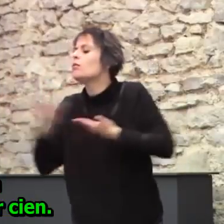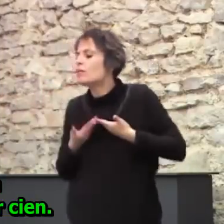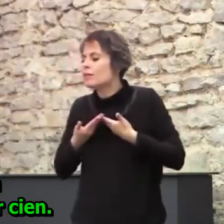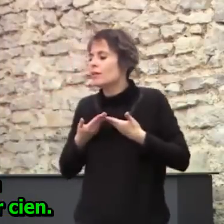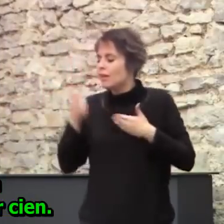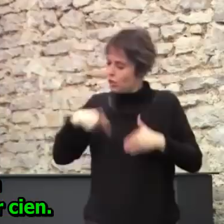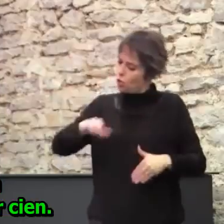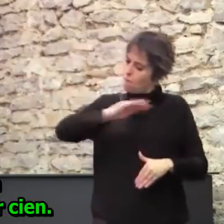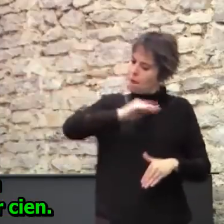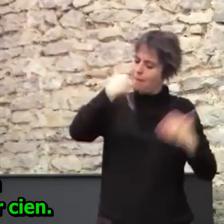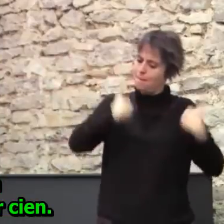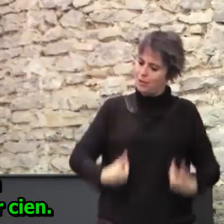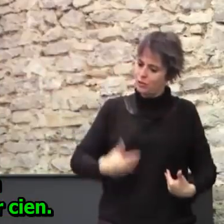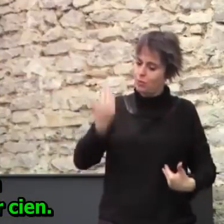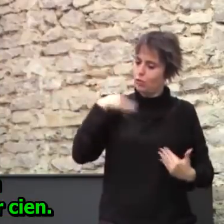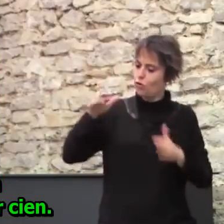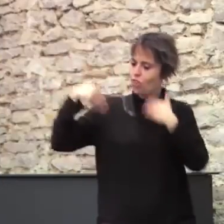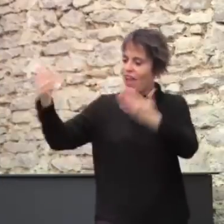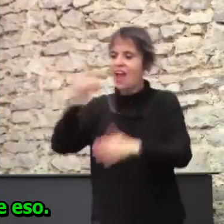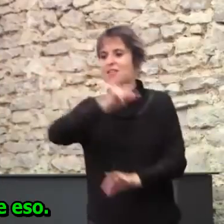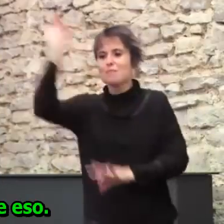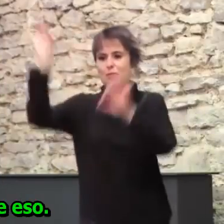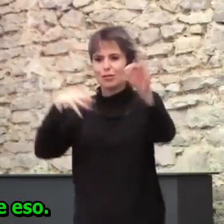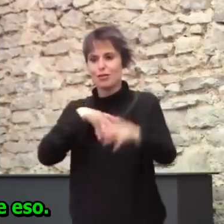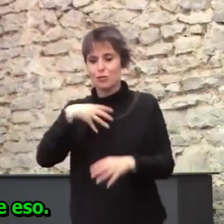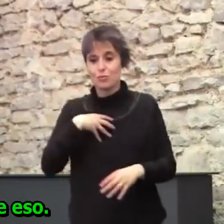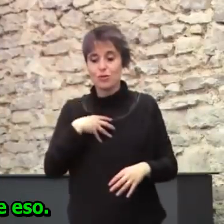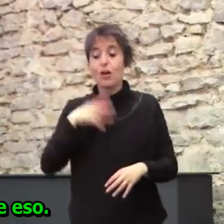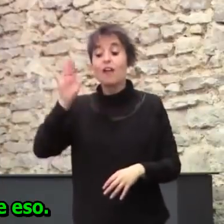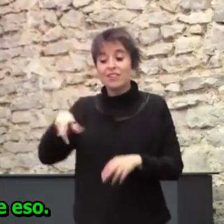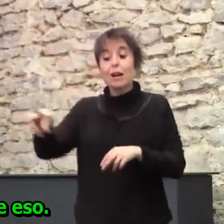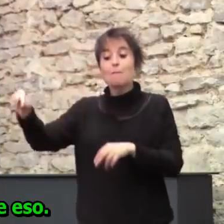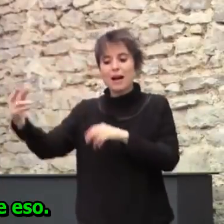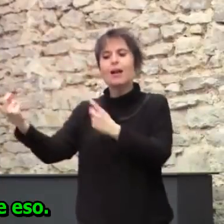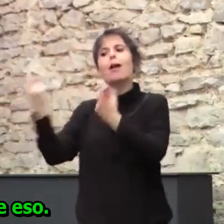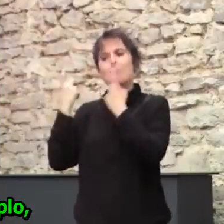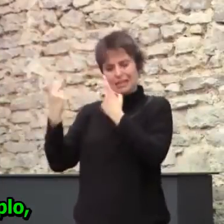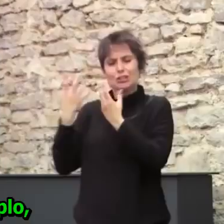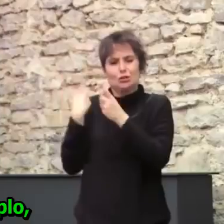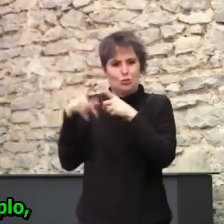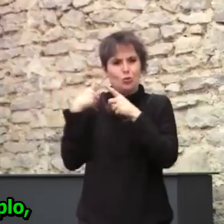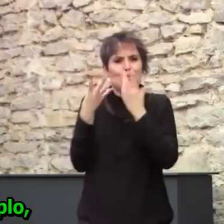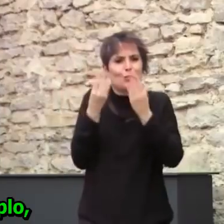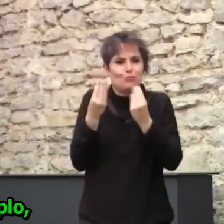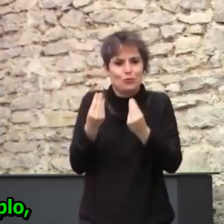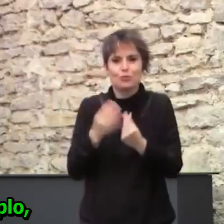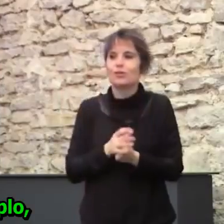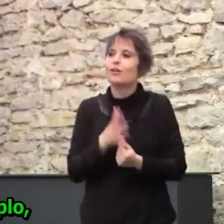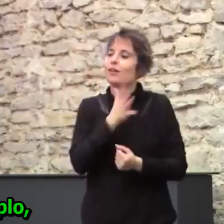sentía muy mala persona porque no me podía entregar al 100%. Y esta relación pues me enseñó mucho sobre eso, ¿no? El